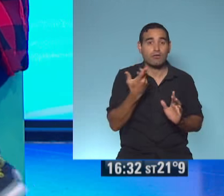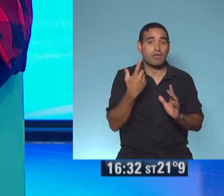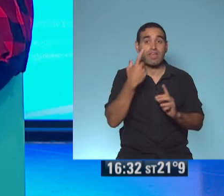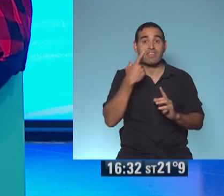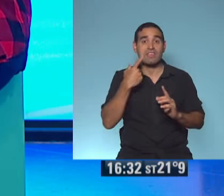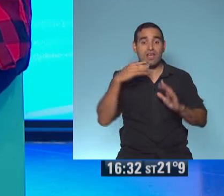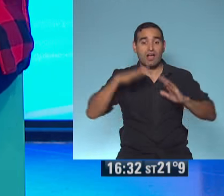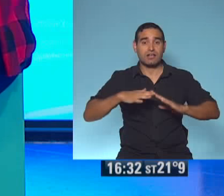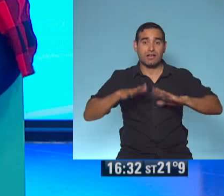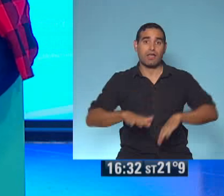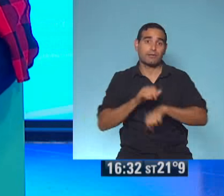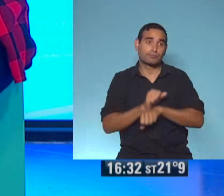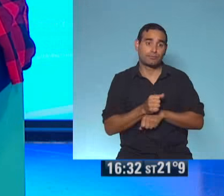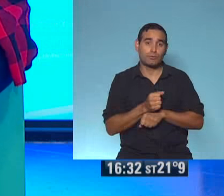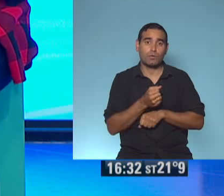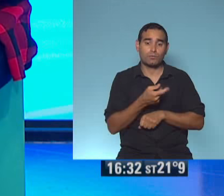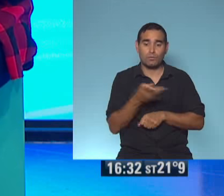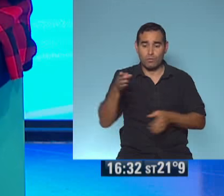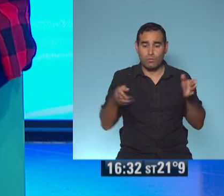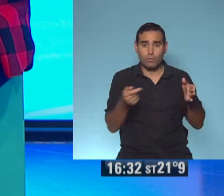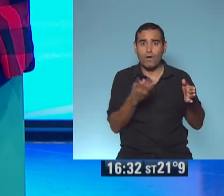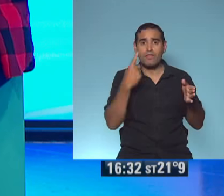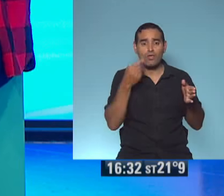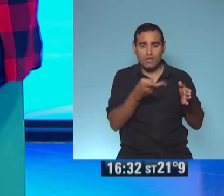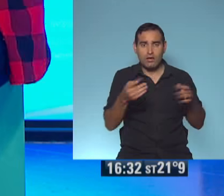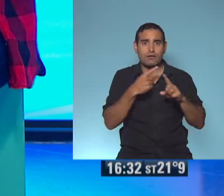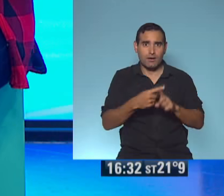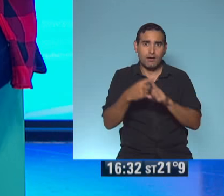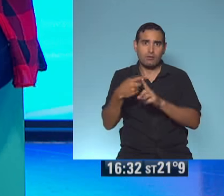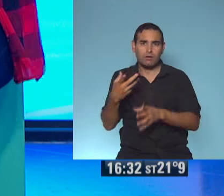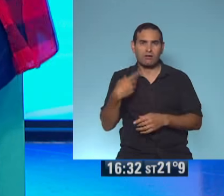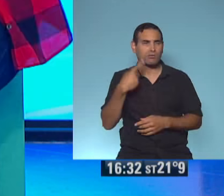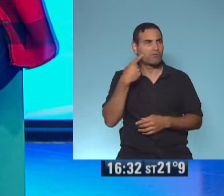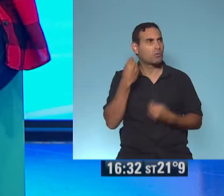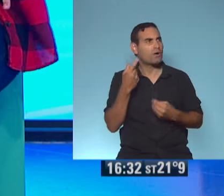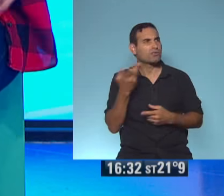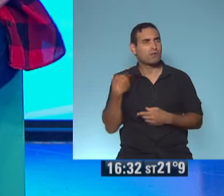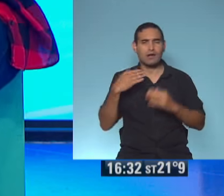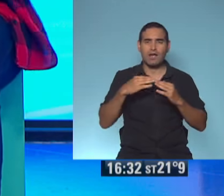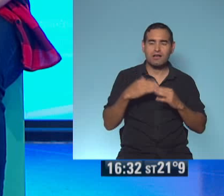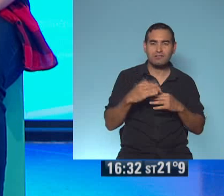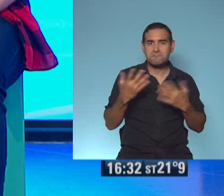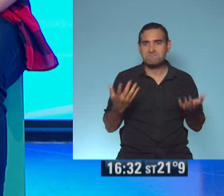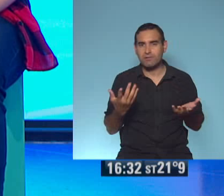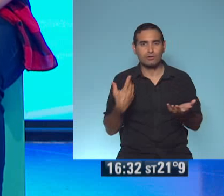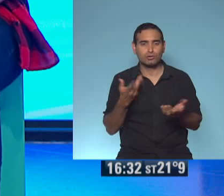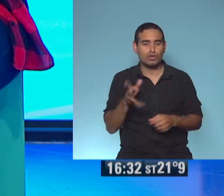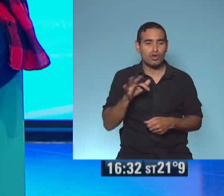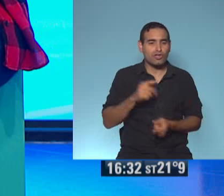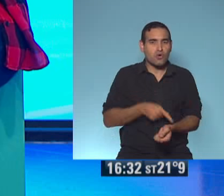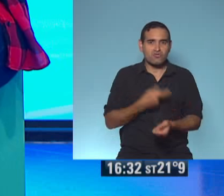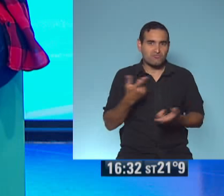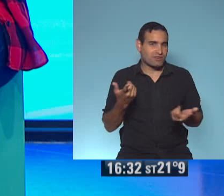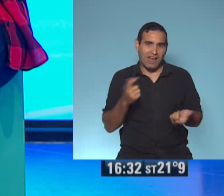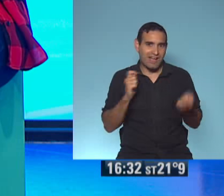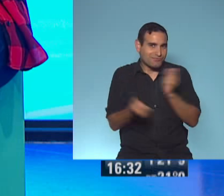cuarentena. Exacto, para eso sirve un montón, porque seguimos perdiendo la cuenta, estamos en casa, no tenemos la rutina de siempre y hay